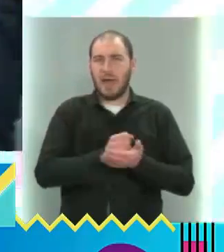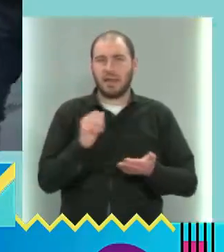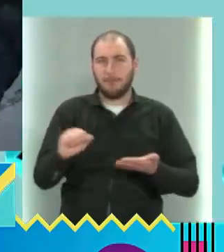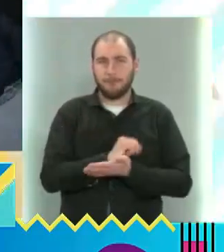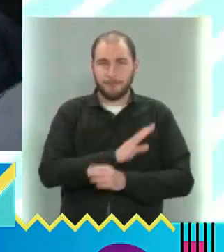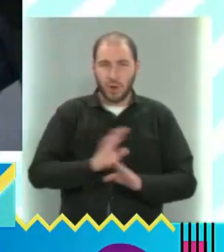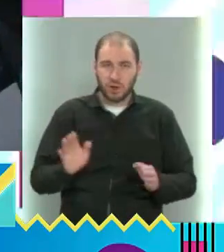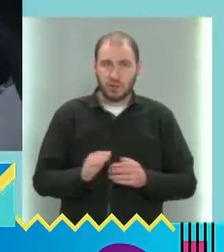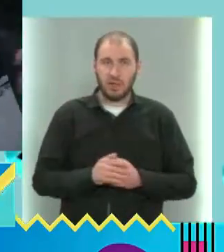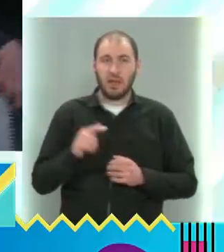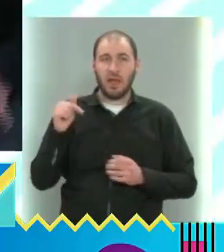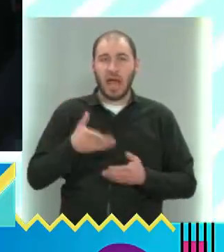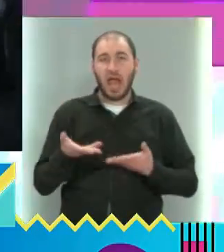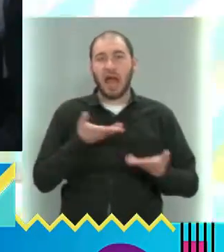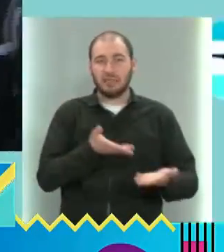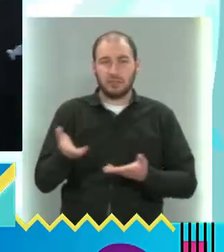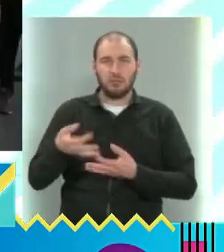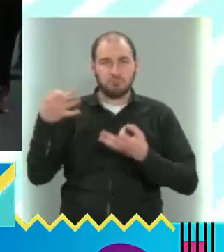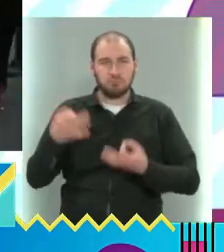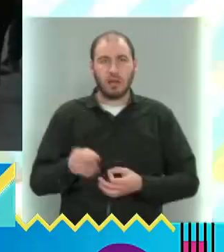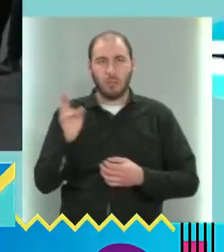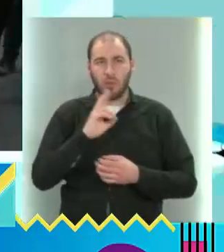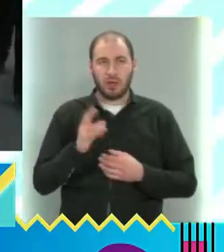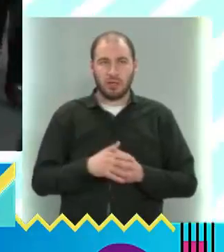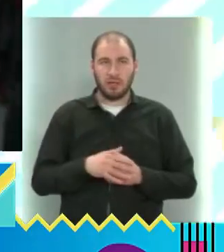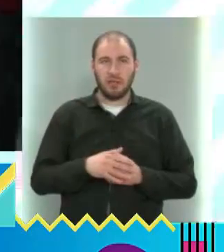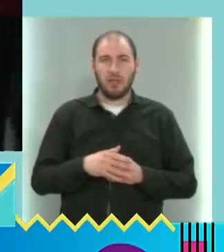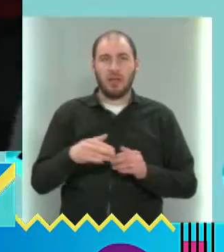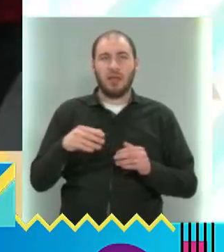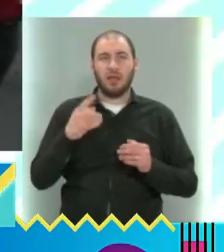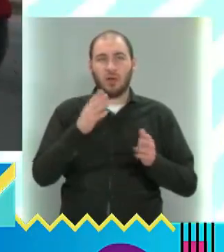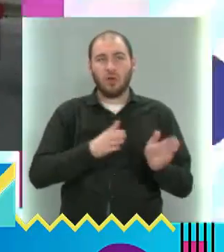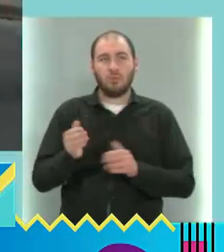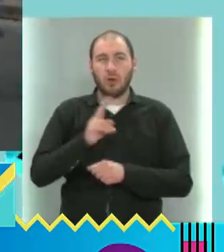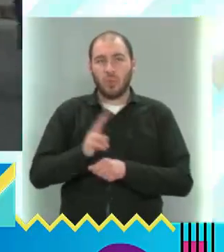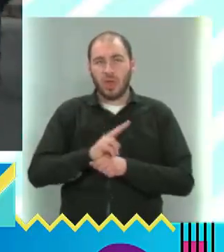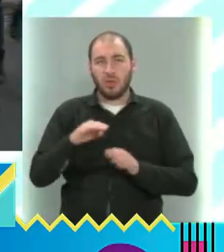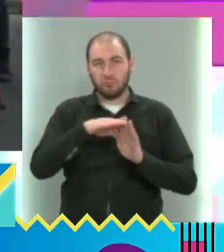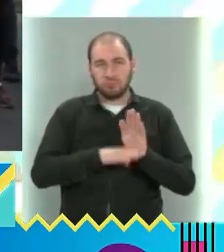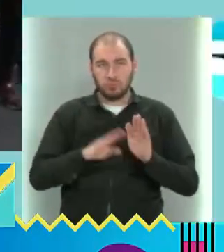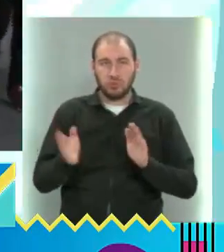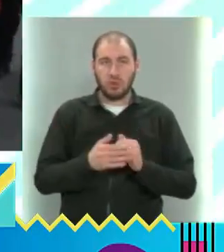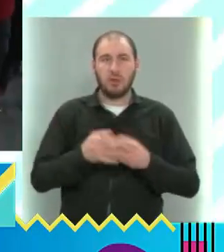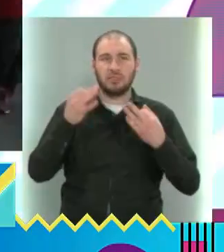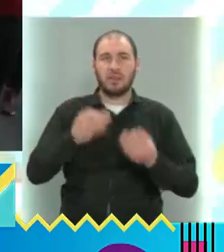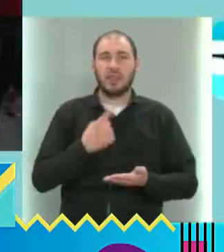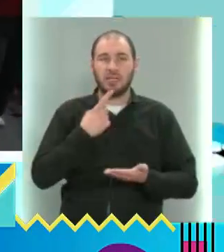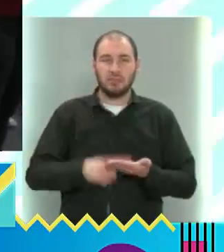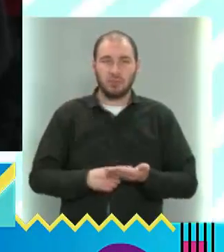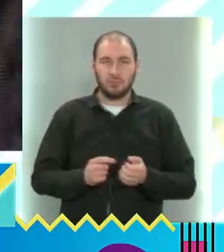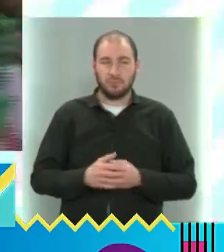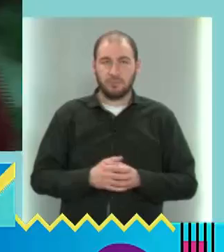estigmatizado, permite asesorar correctamente a la mujer, brindarle todos los esquemas de protección y perfeccionar su